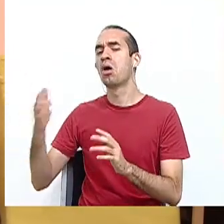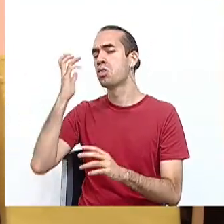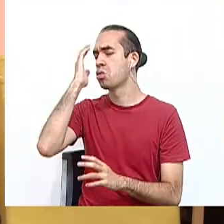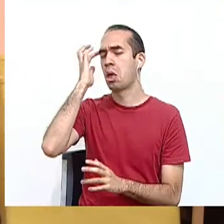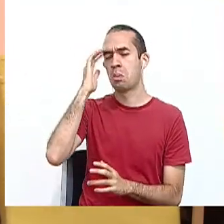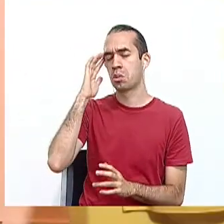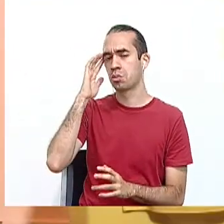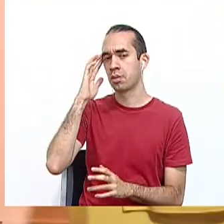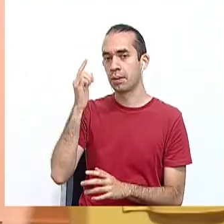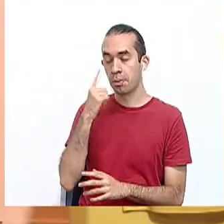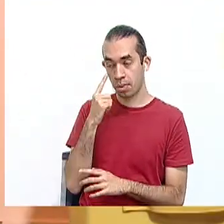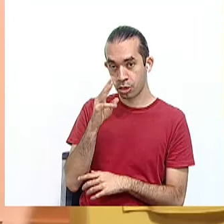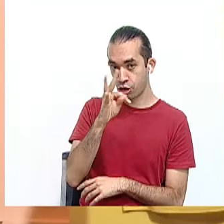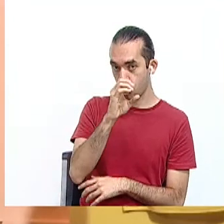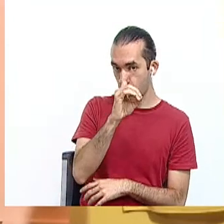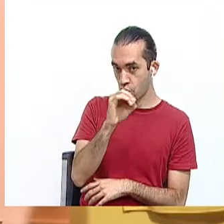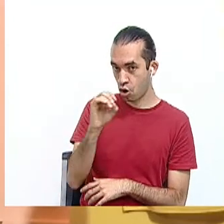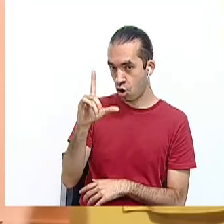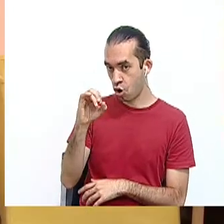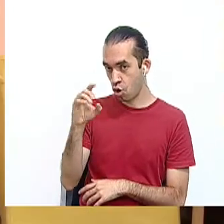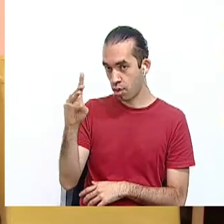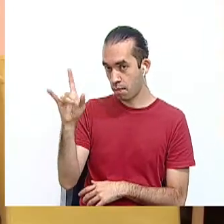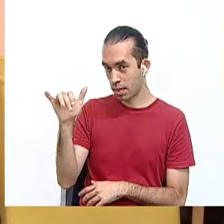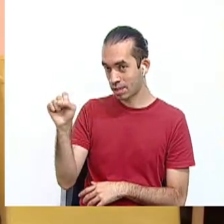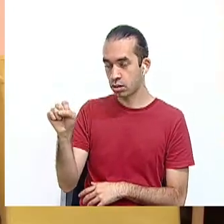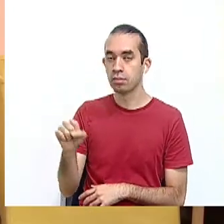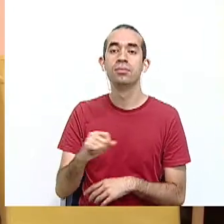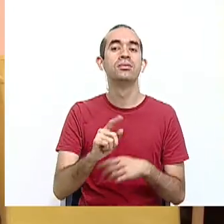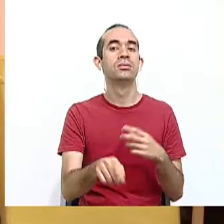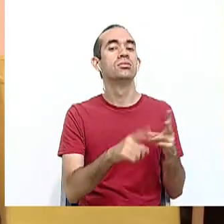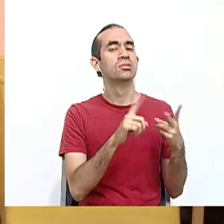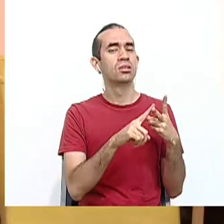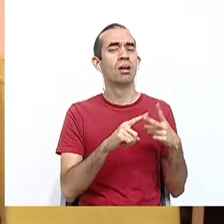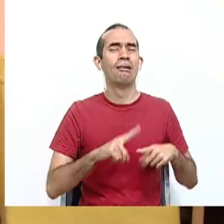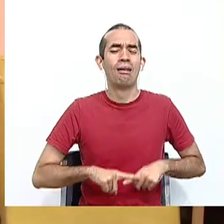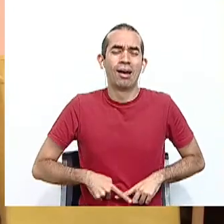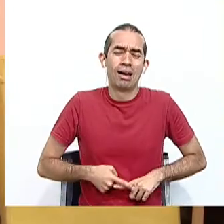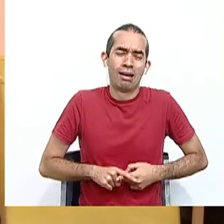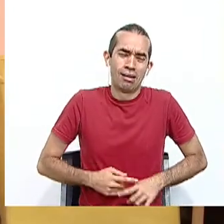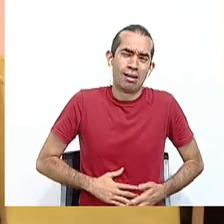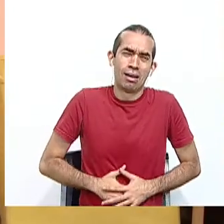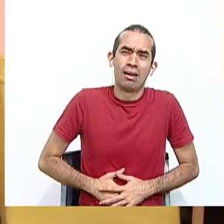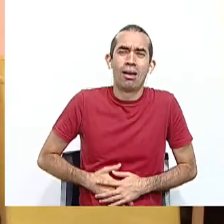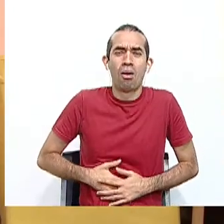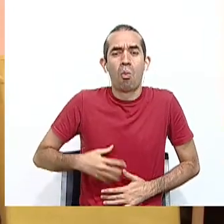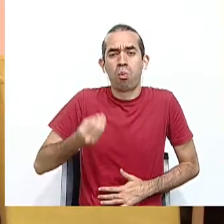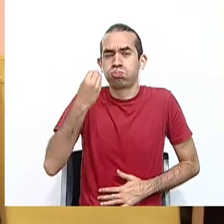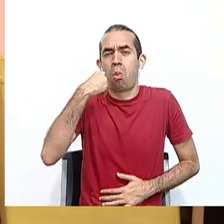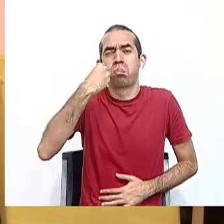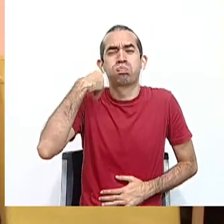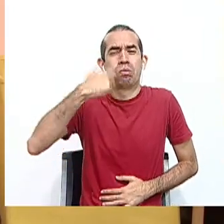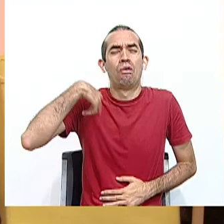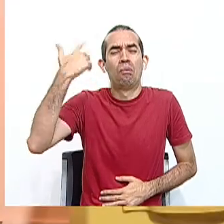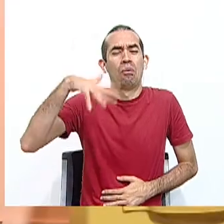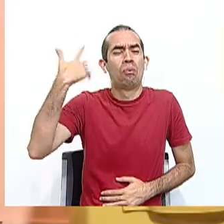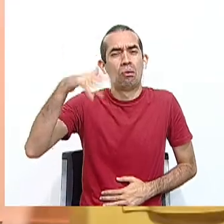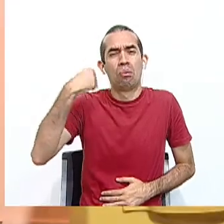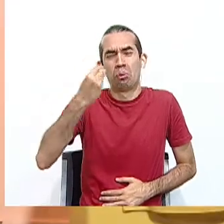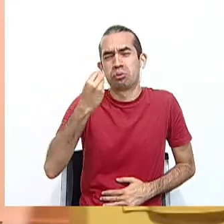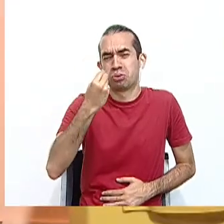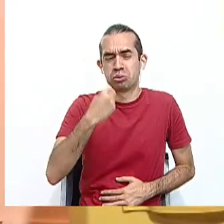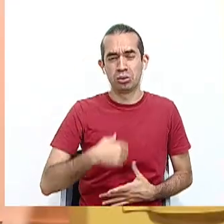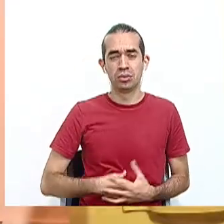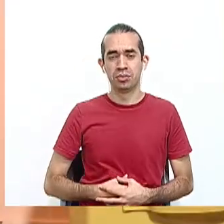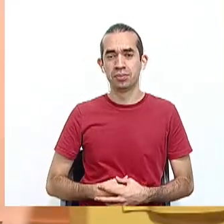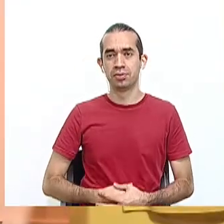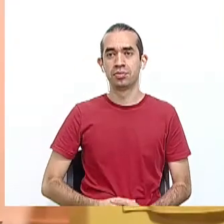preocupa. Otra frase sería: ay, me duele la barriga, he comido de más.